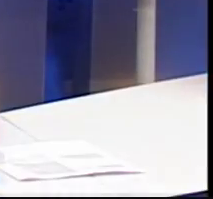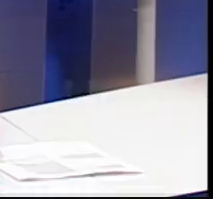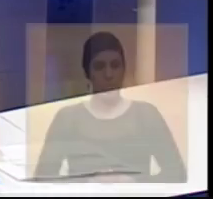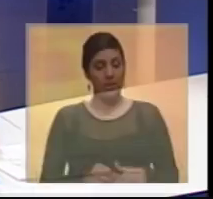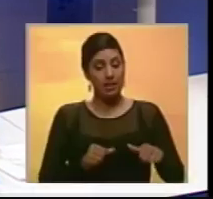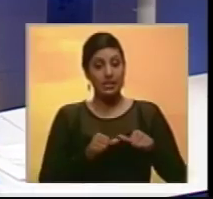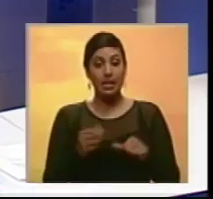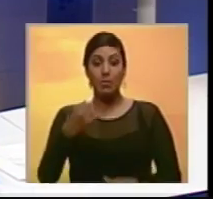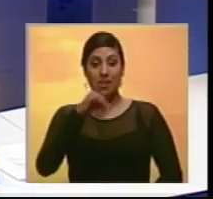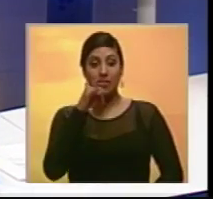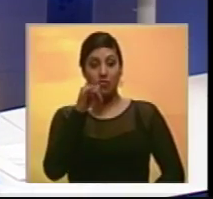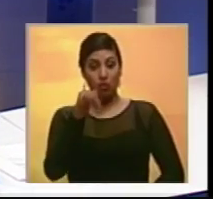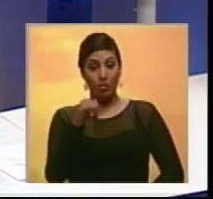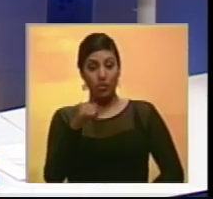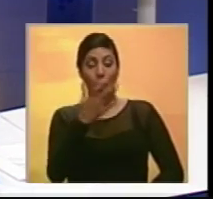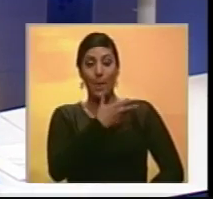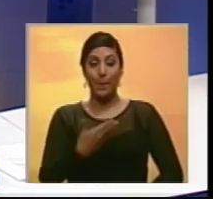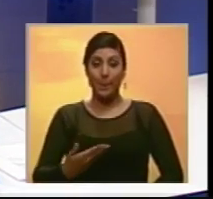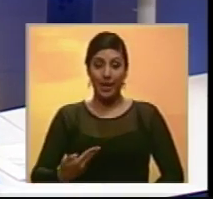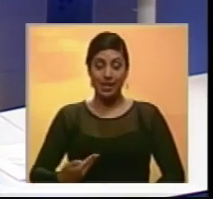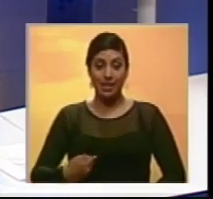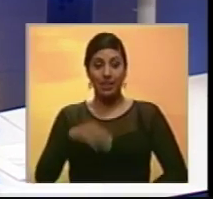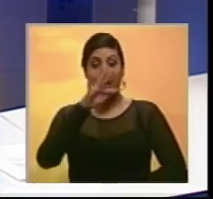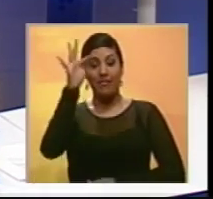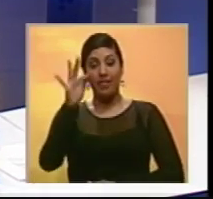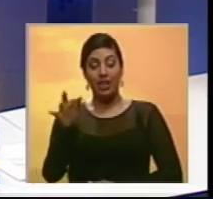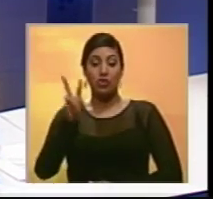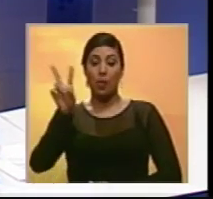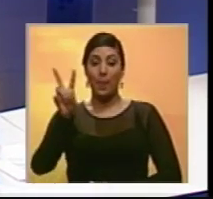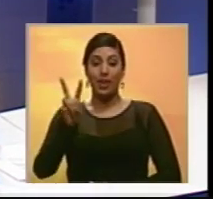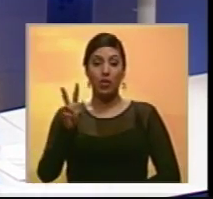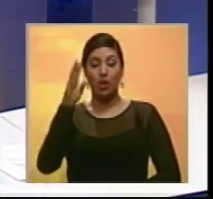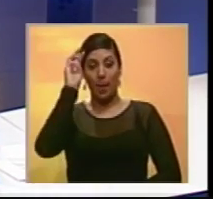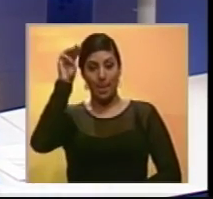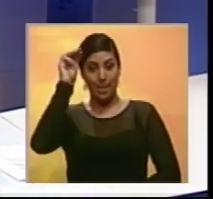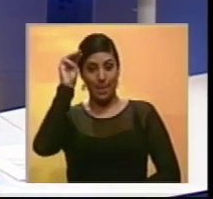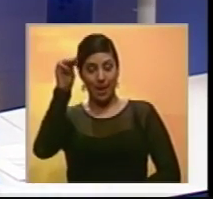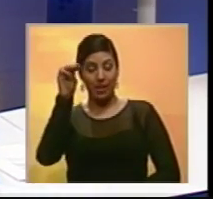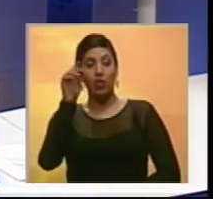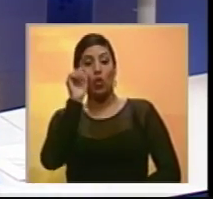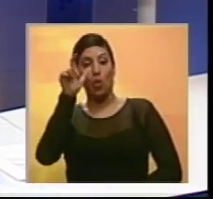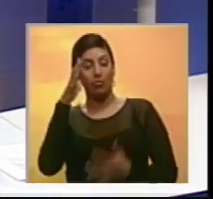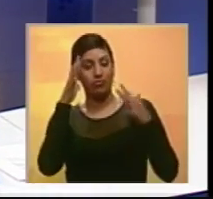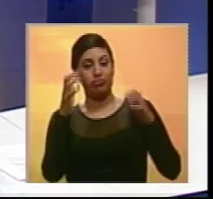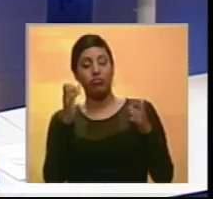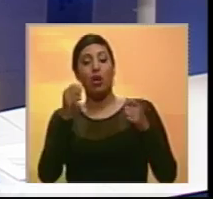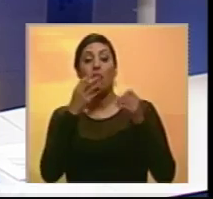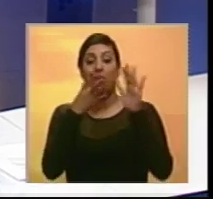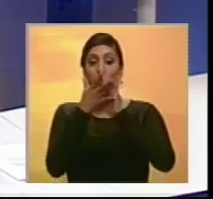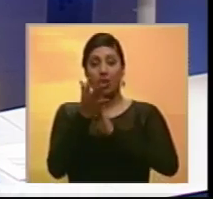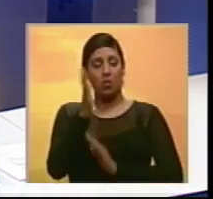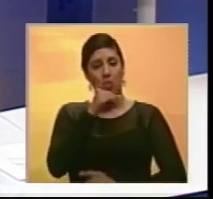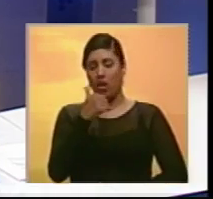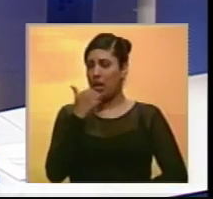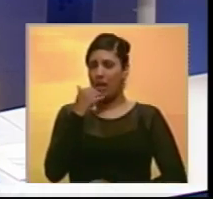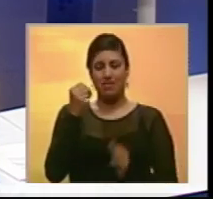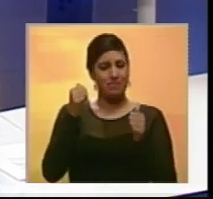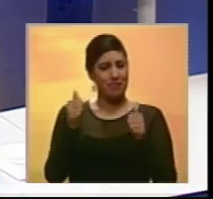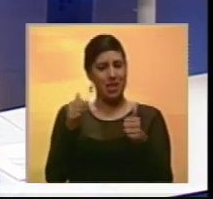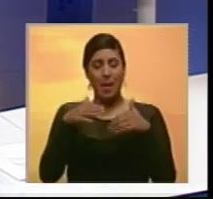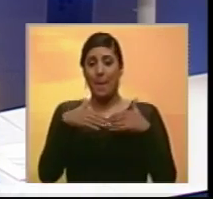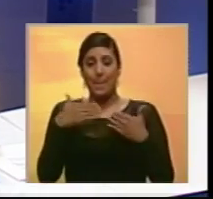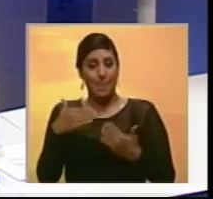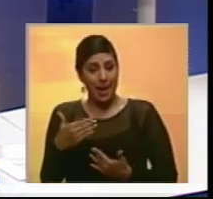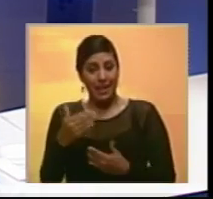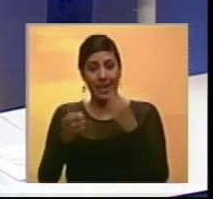Amigos, continuamos con las informaciones. El presidente de la Federación Venezolana de Maestros, Orlando Alzuru, manifestó que no están dadas las condiciones